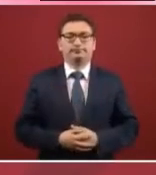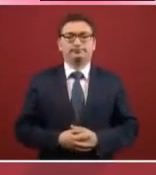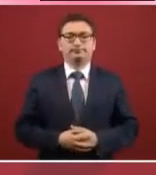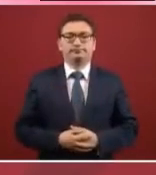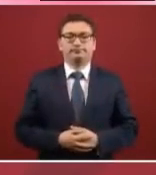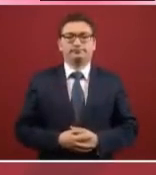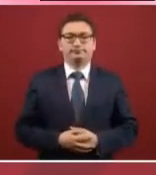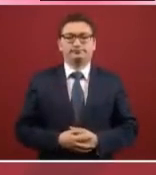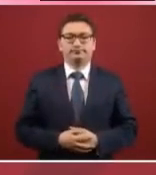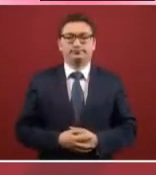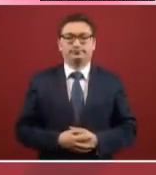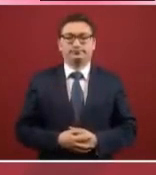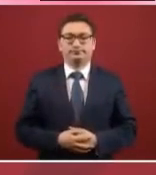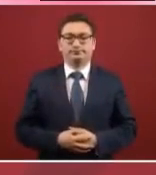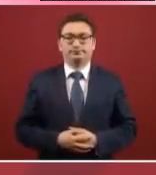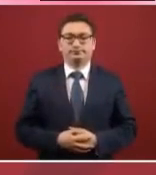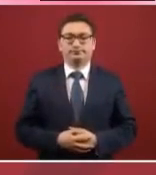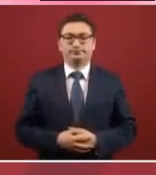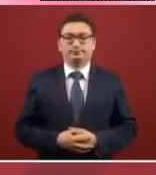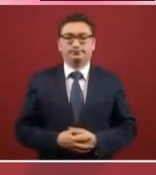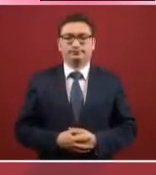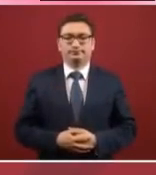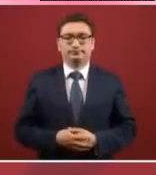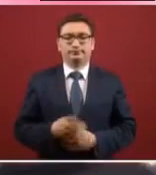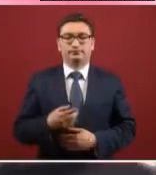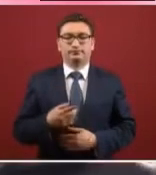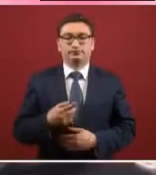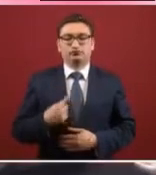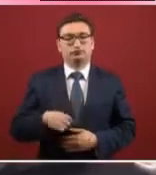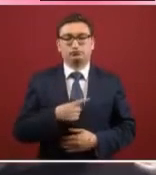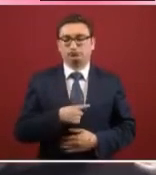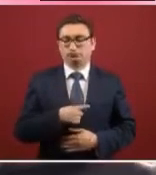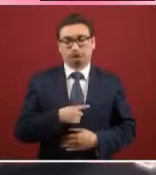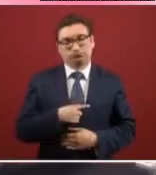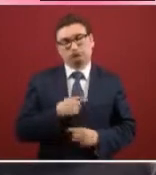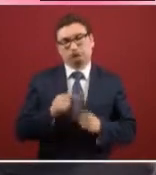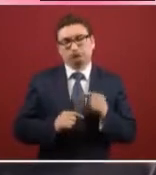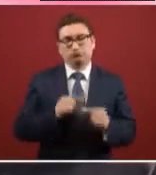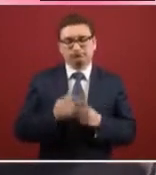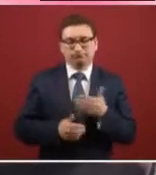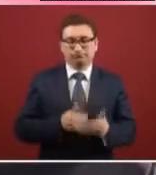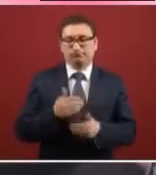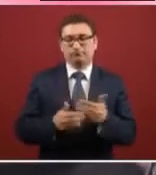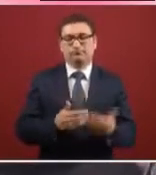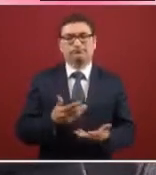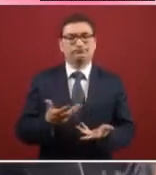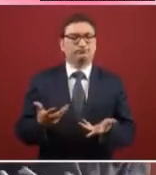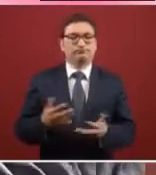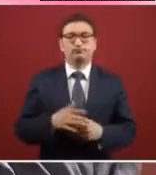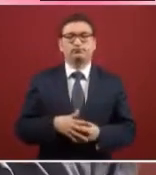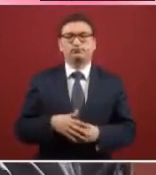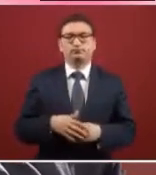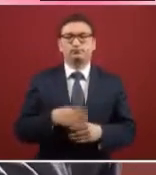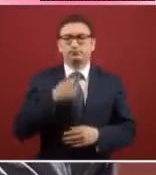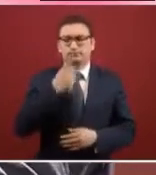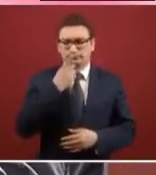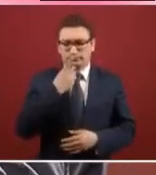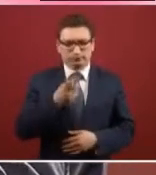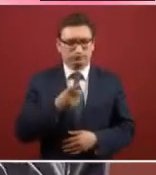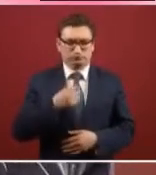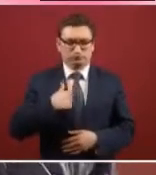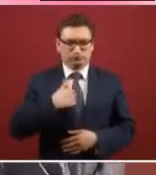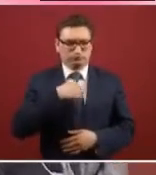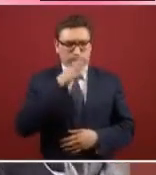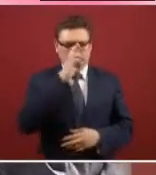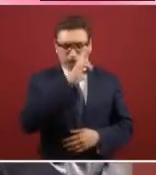continue. Tenemos que ir. We need to be. Lo digo, pues de manera respetuosa,